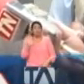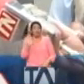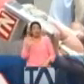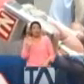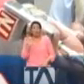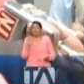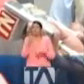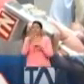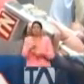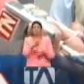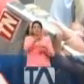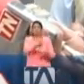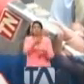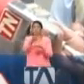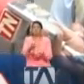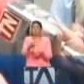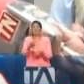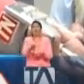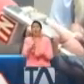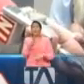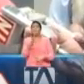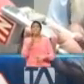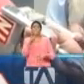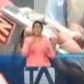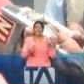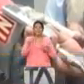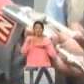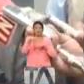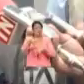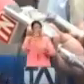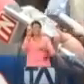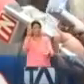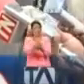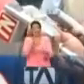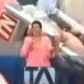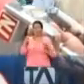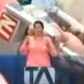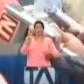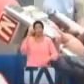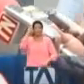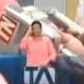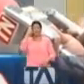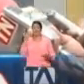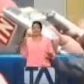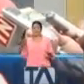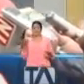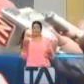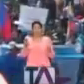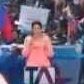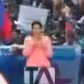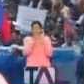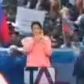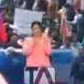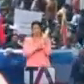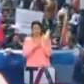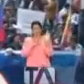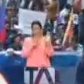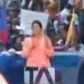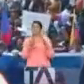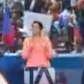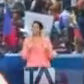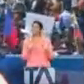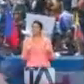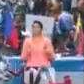de reprimir las manifestaciones de la gente y trata de controlarlas. Eso es absolutamente inconstitucional. En Quito, Freddy